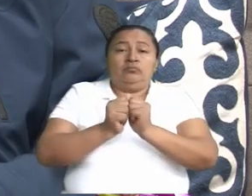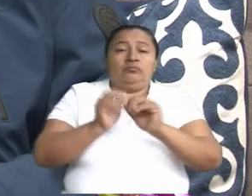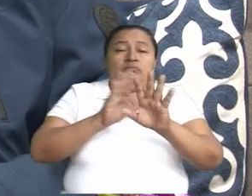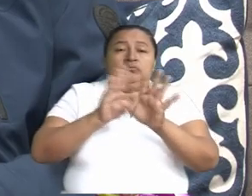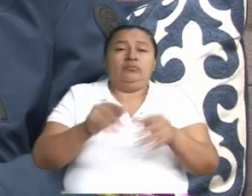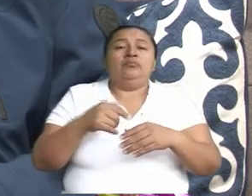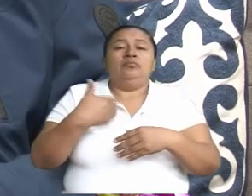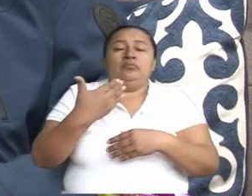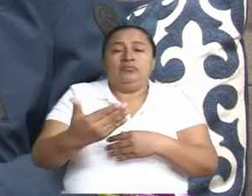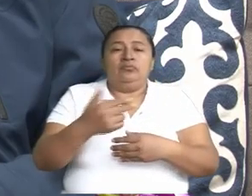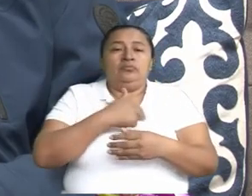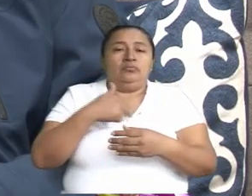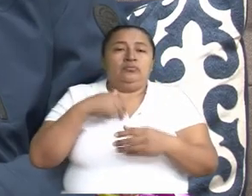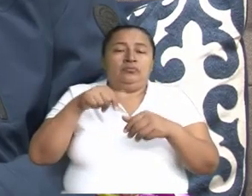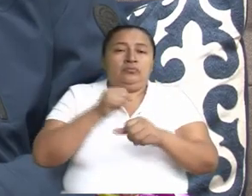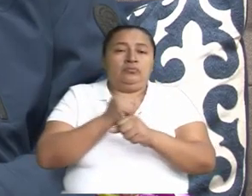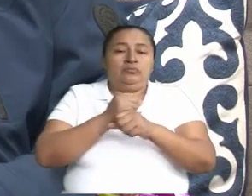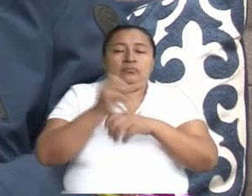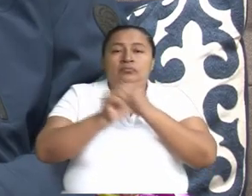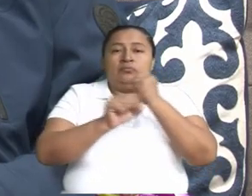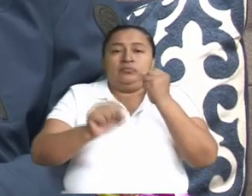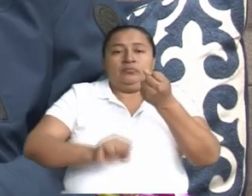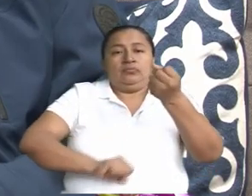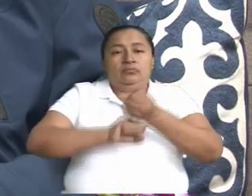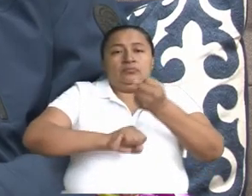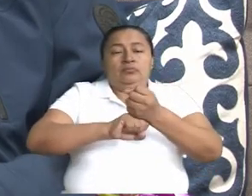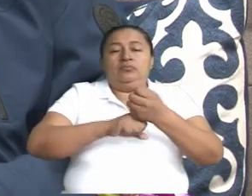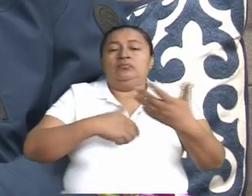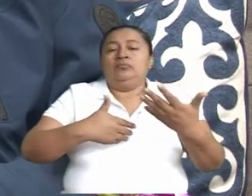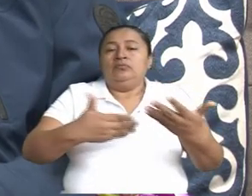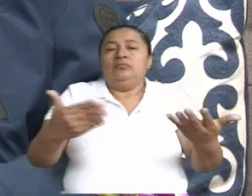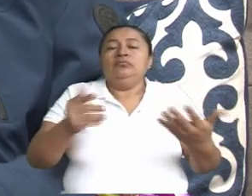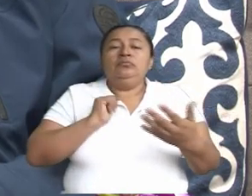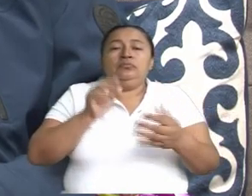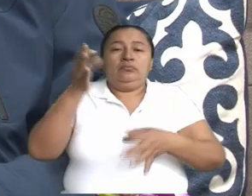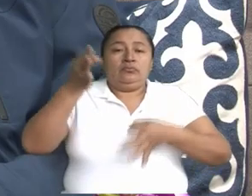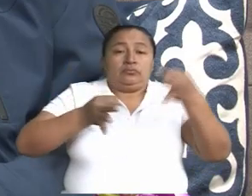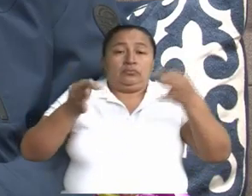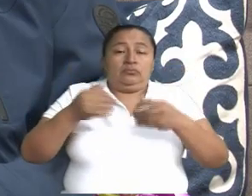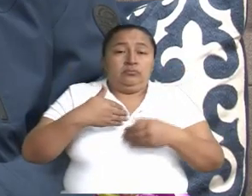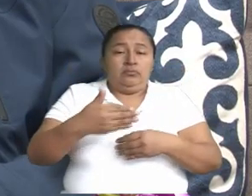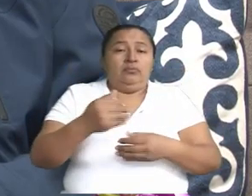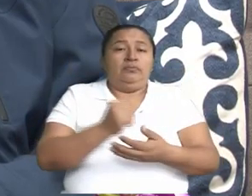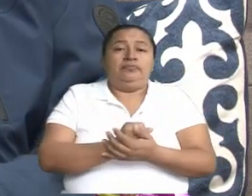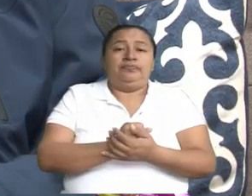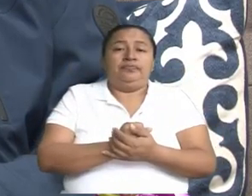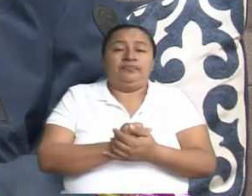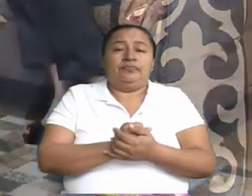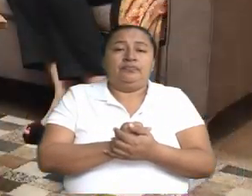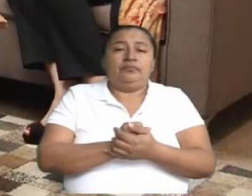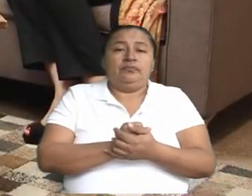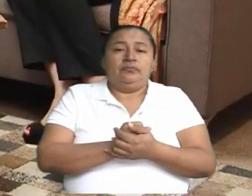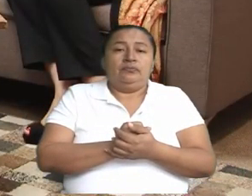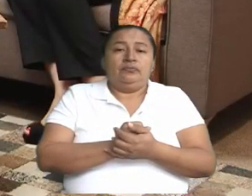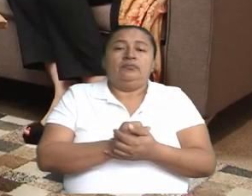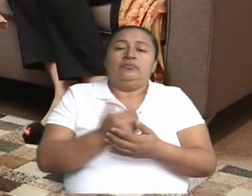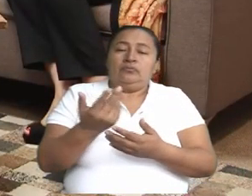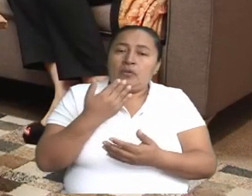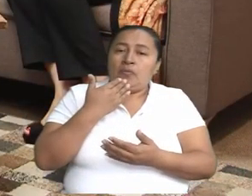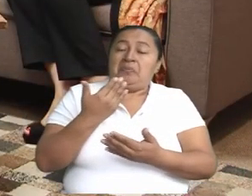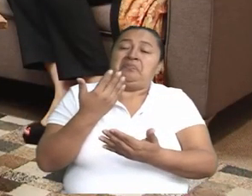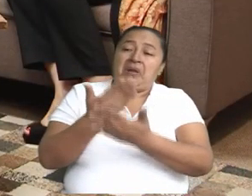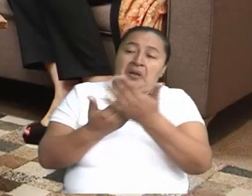es parte de esa campaña de fortalecimiento de la conciencia antiimperialista del pueblo de Nicaragua. Bueno, a ambos